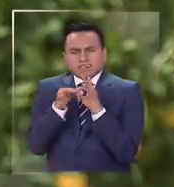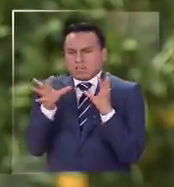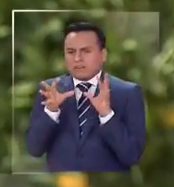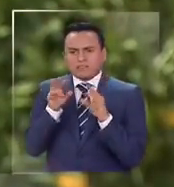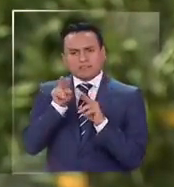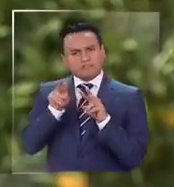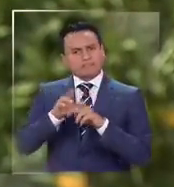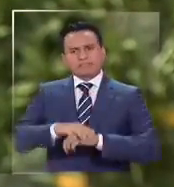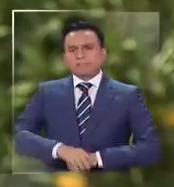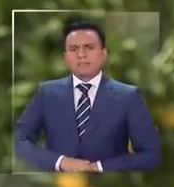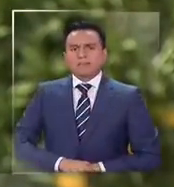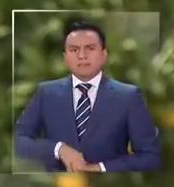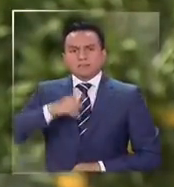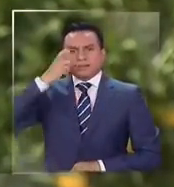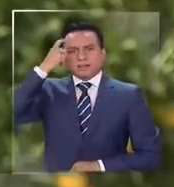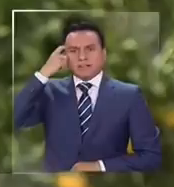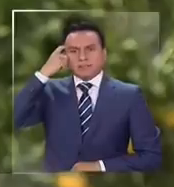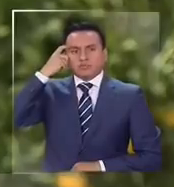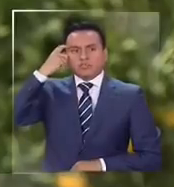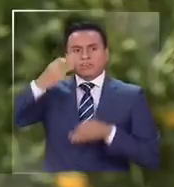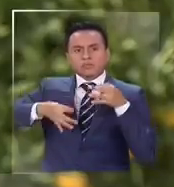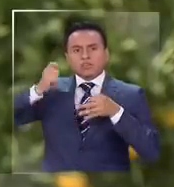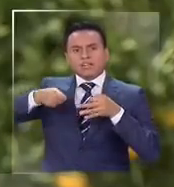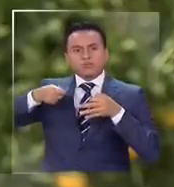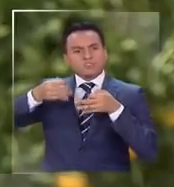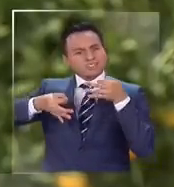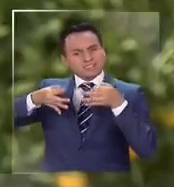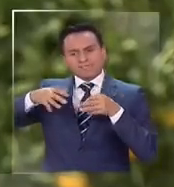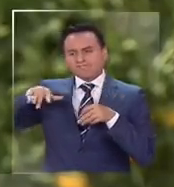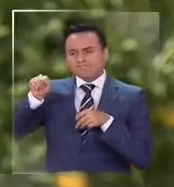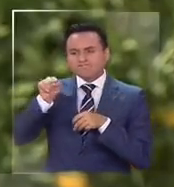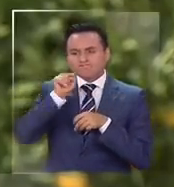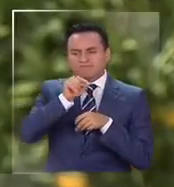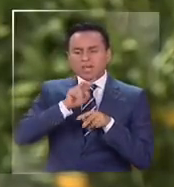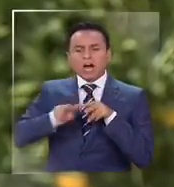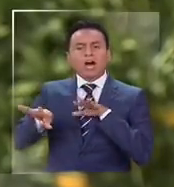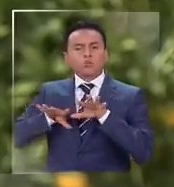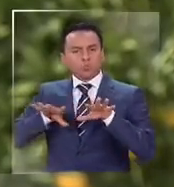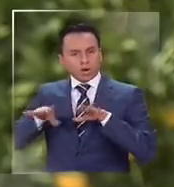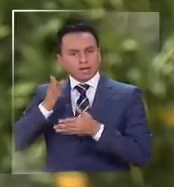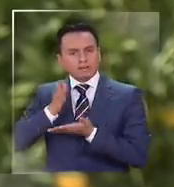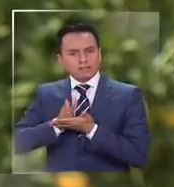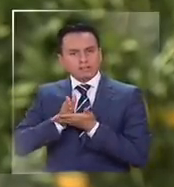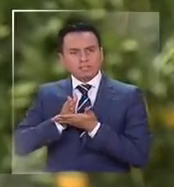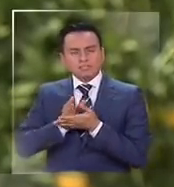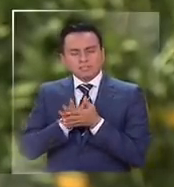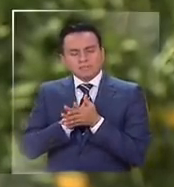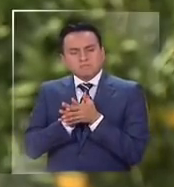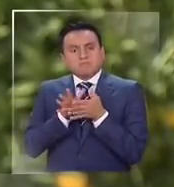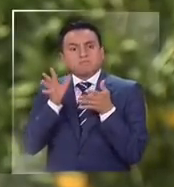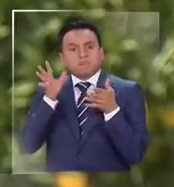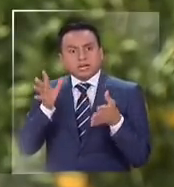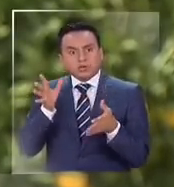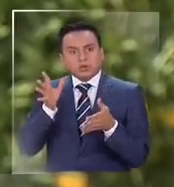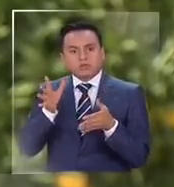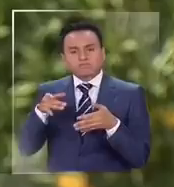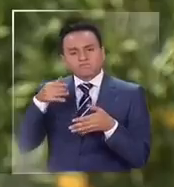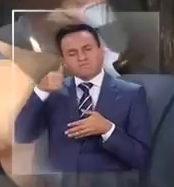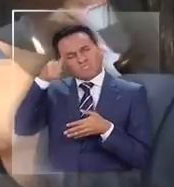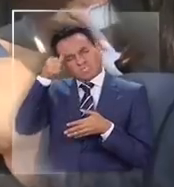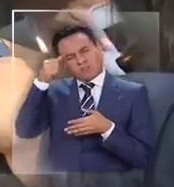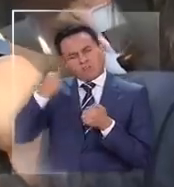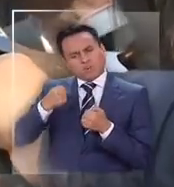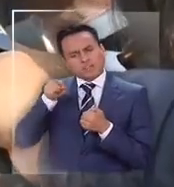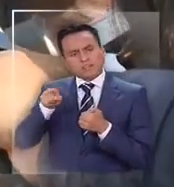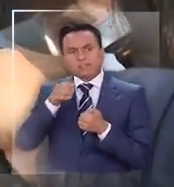gravedad. Creemos que los tribunales de justicia deben actuar con la mayor condena